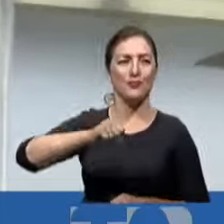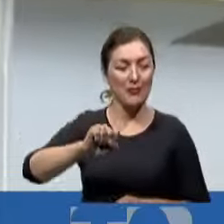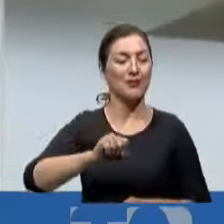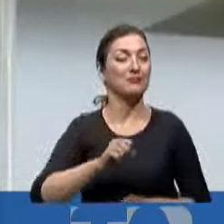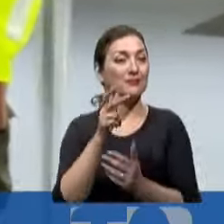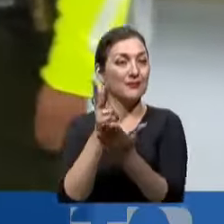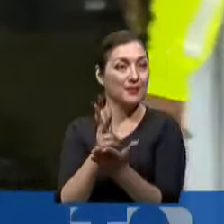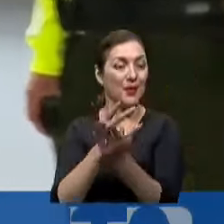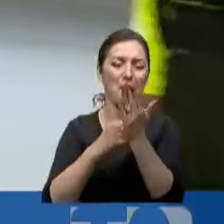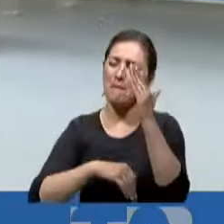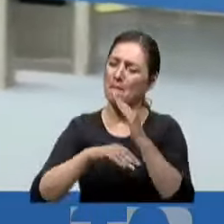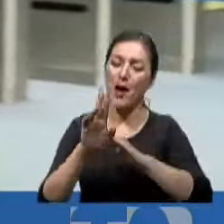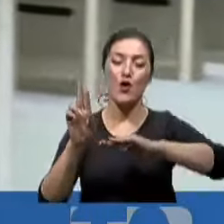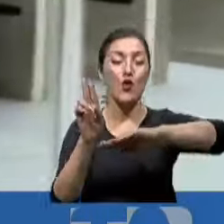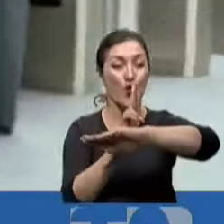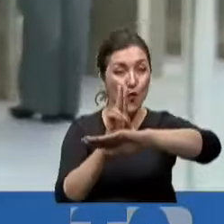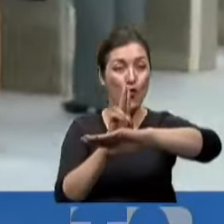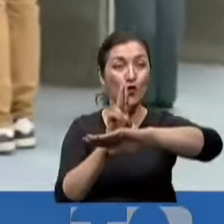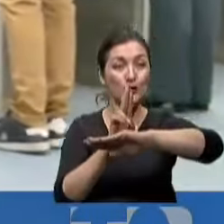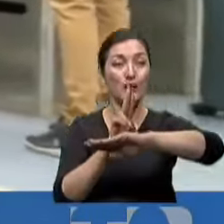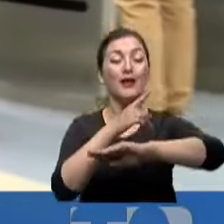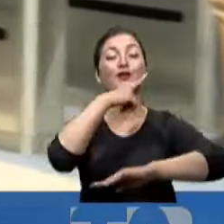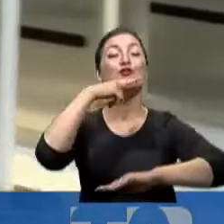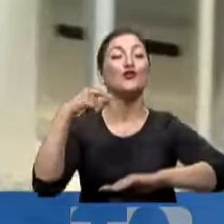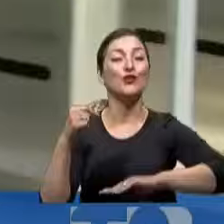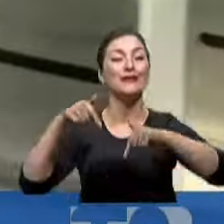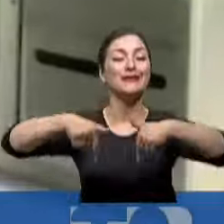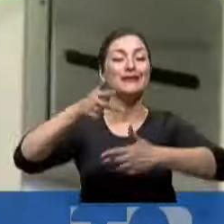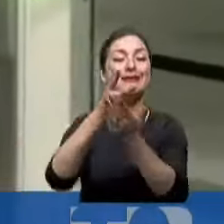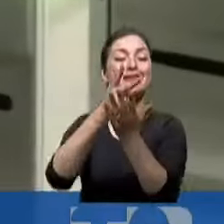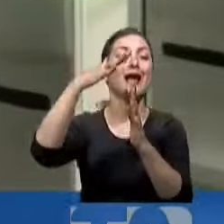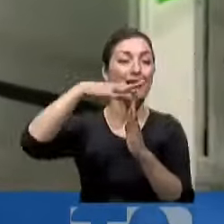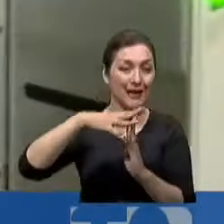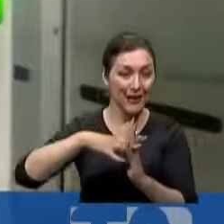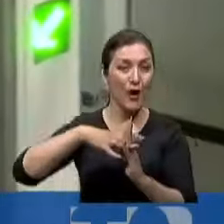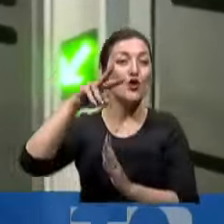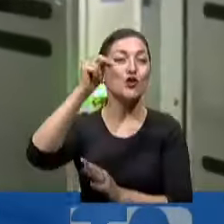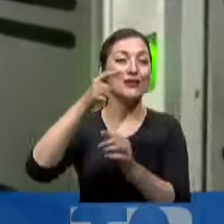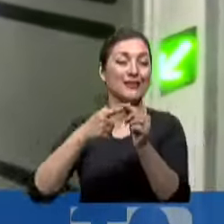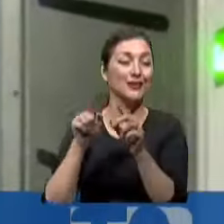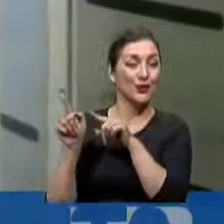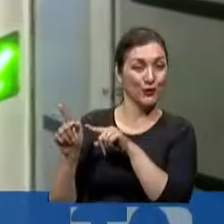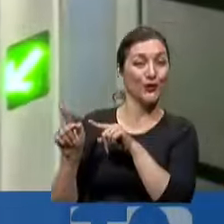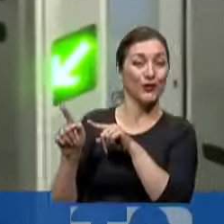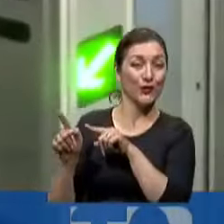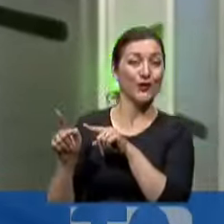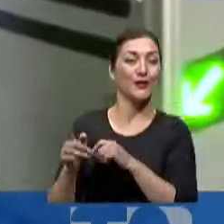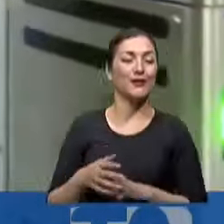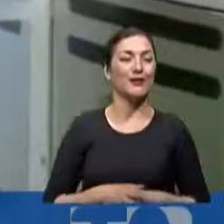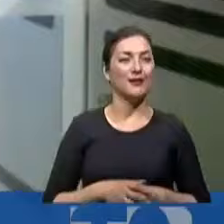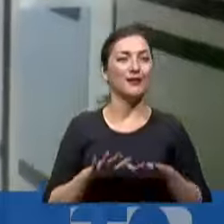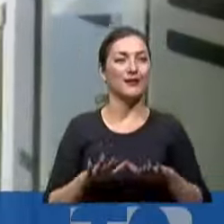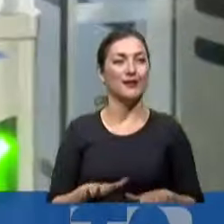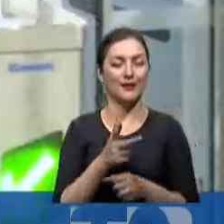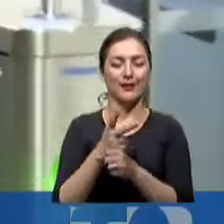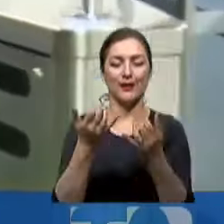las estaciones más utilizadas durante este feriado está esta, la de Labrador, ubicada aquí en el norte de la ciudad, que es en donde nos